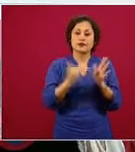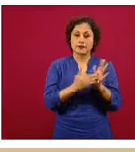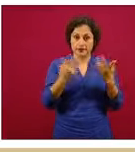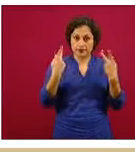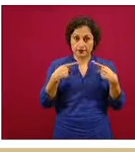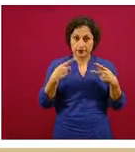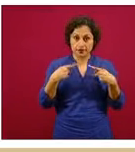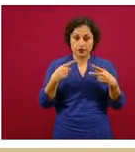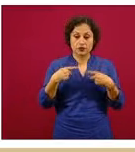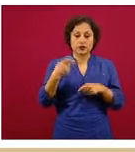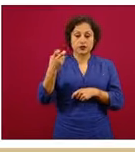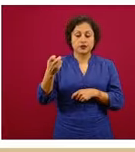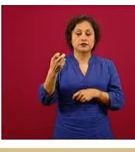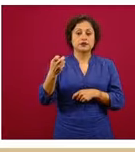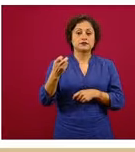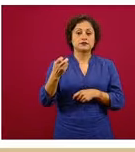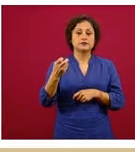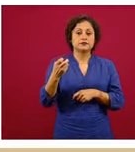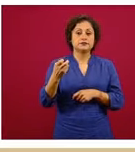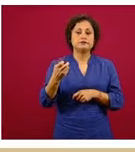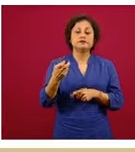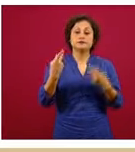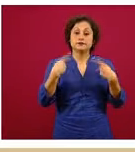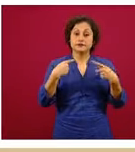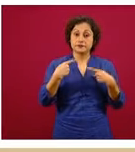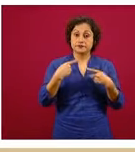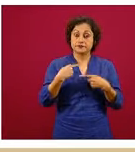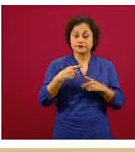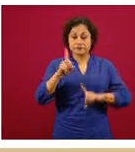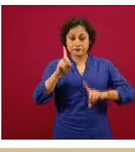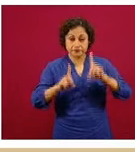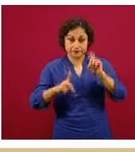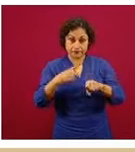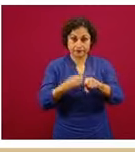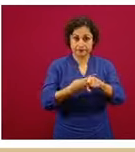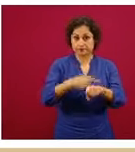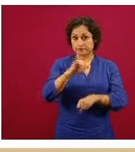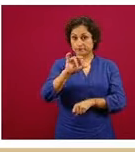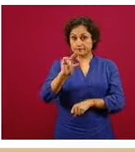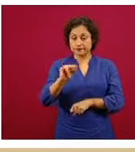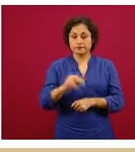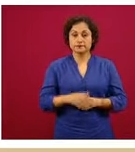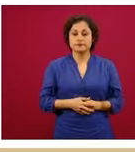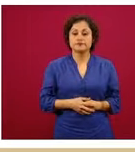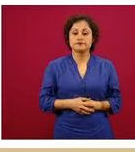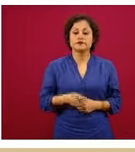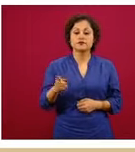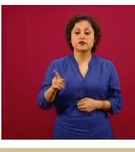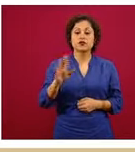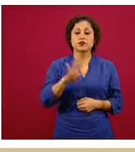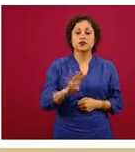sido clasificadas como casos sospechosos de COVID-19. De ellas,